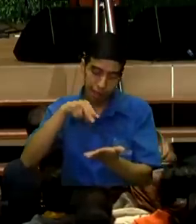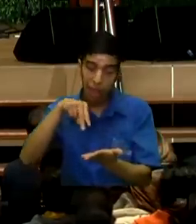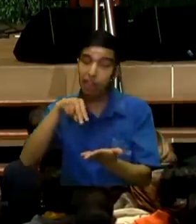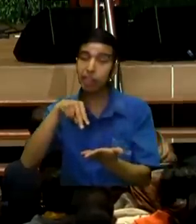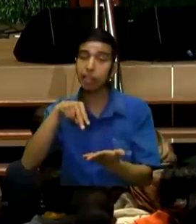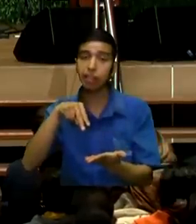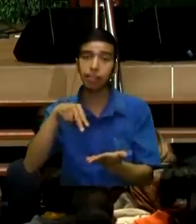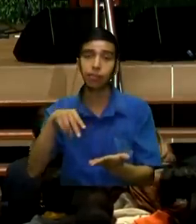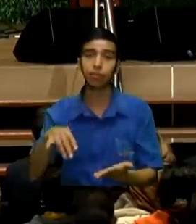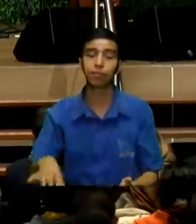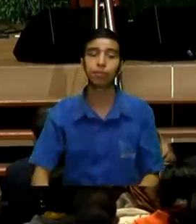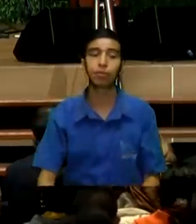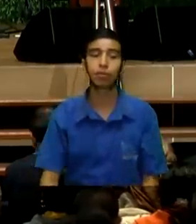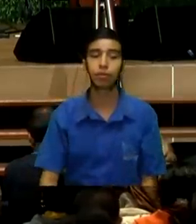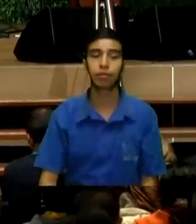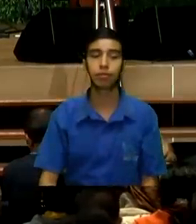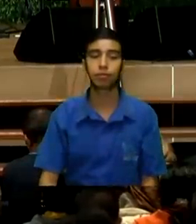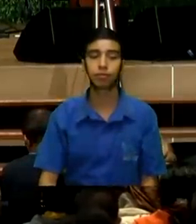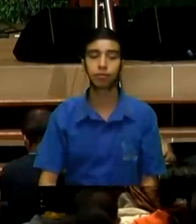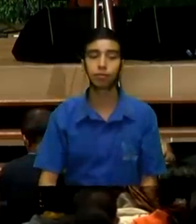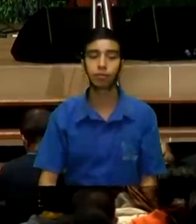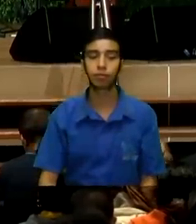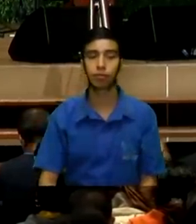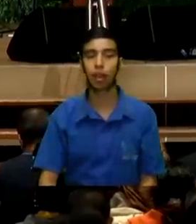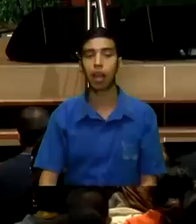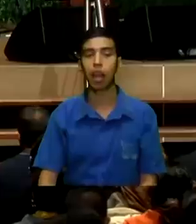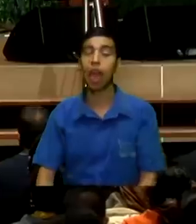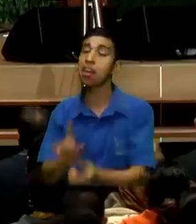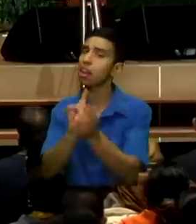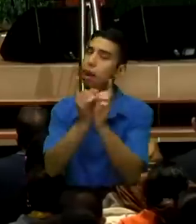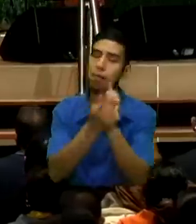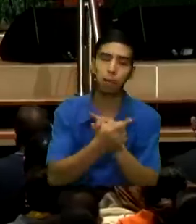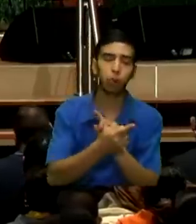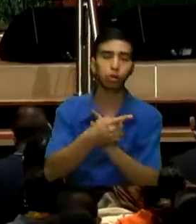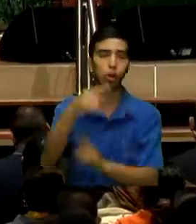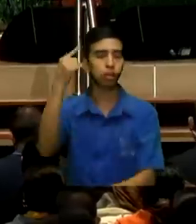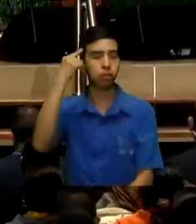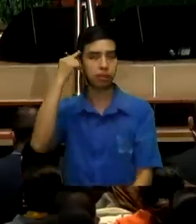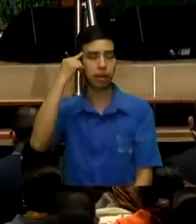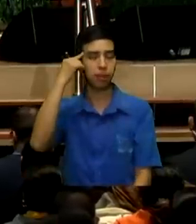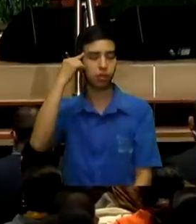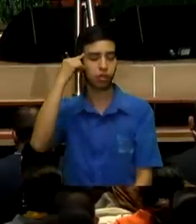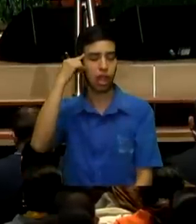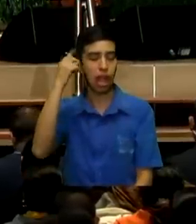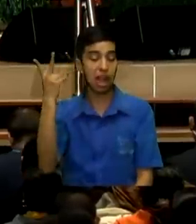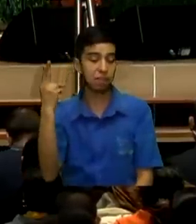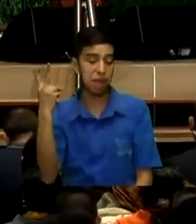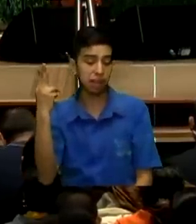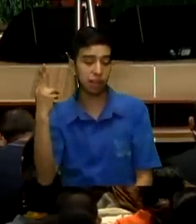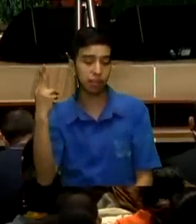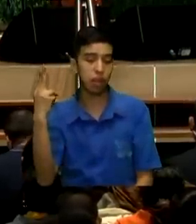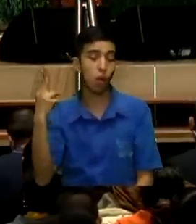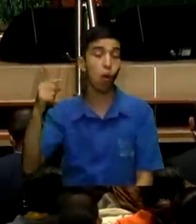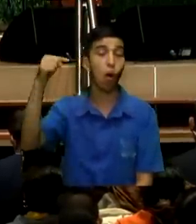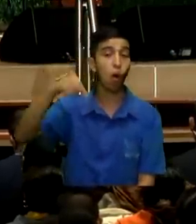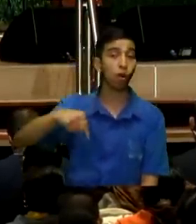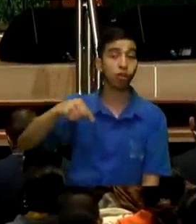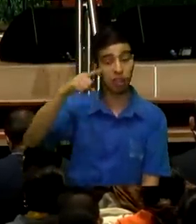así. O sea que aunque hubiéramos cambiado nuestros pensamientos el día viernes, hoy sigue lo